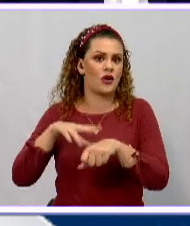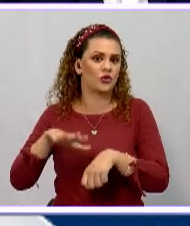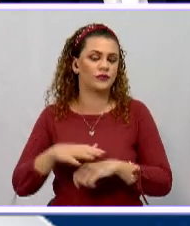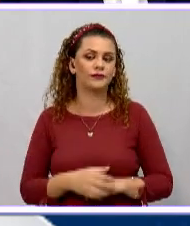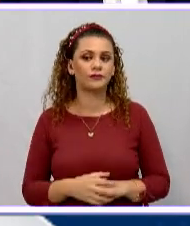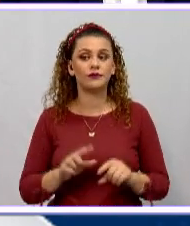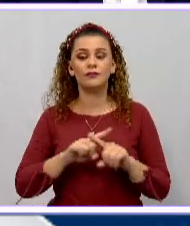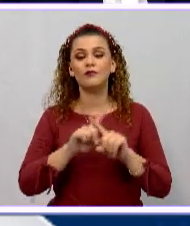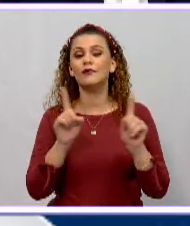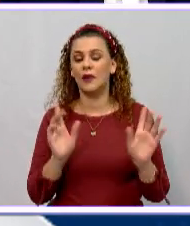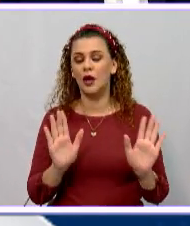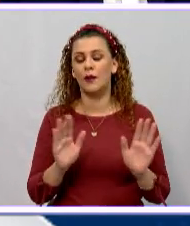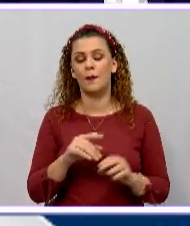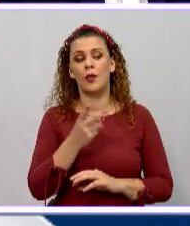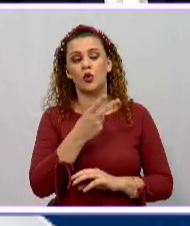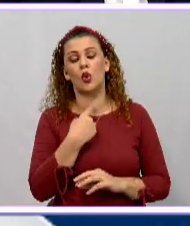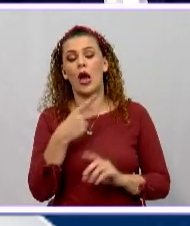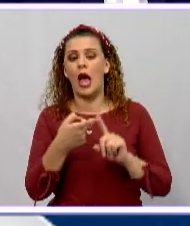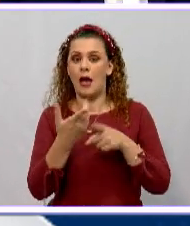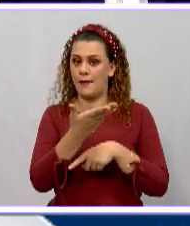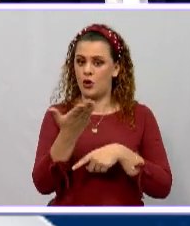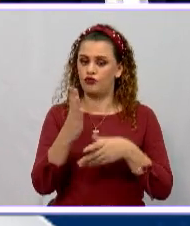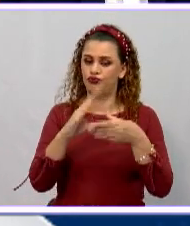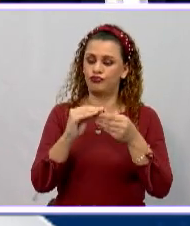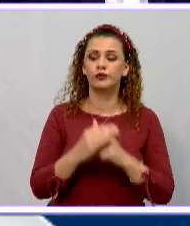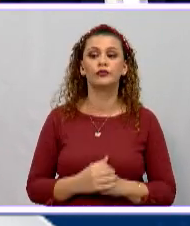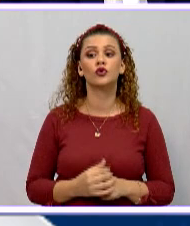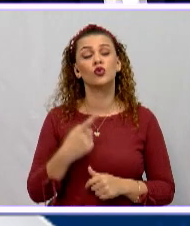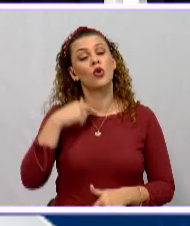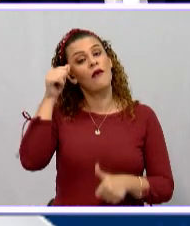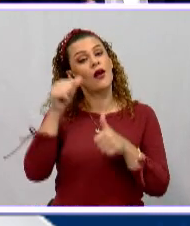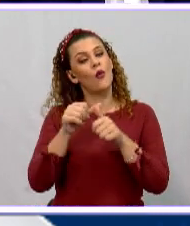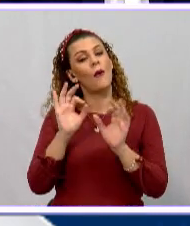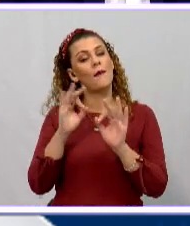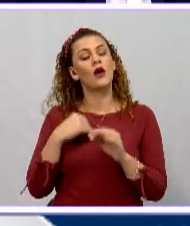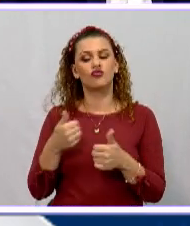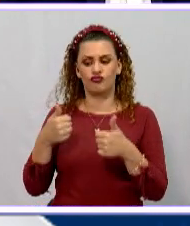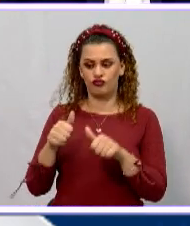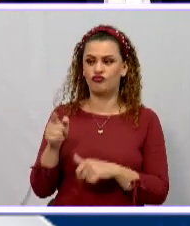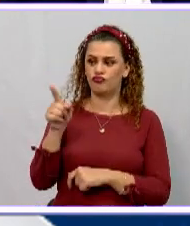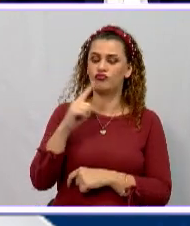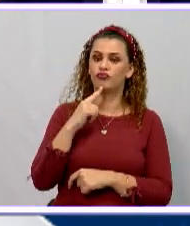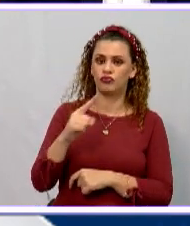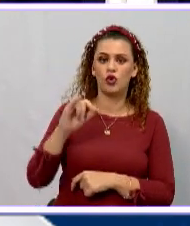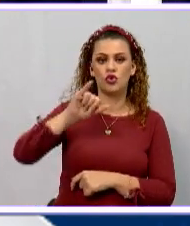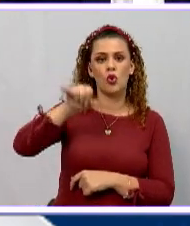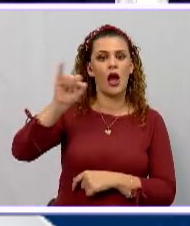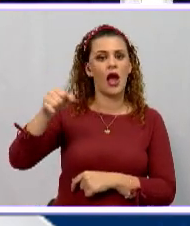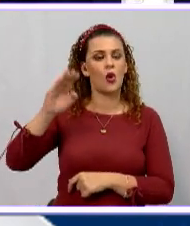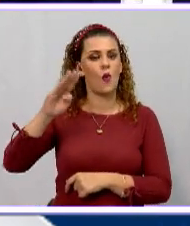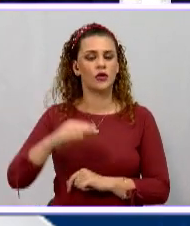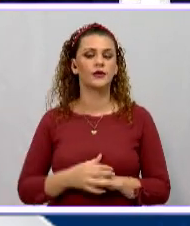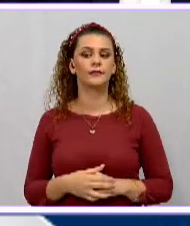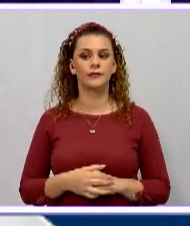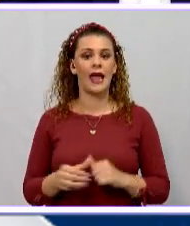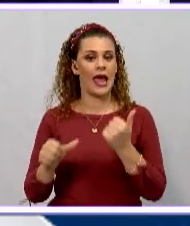pero Cristian y Monte y amigos y amigas yo recuerdo muy bien porque estoy muy de acuerdo con las palabras que dijo John Jairo botnet